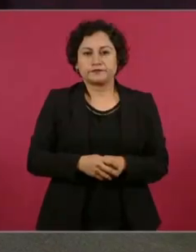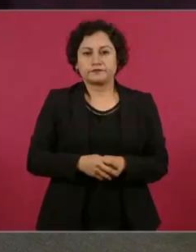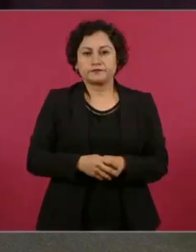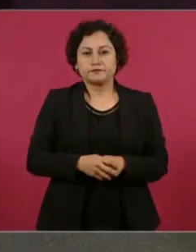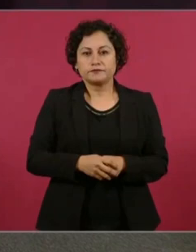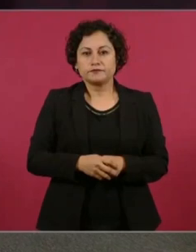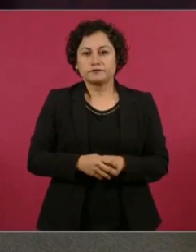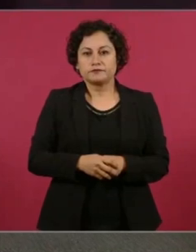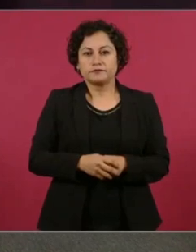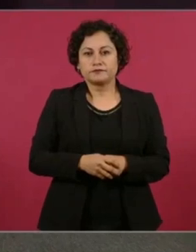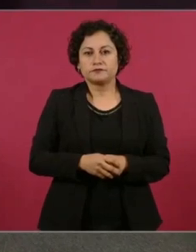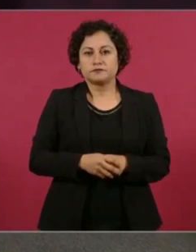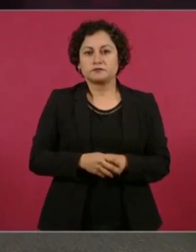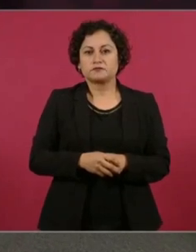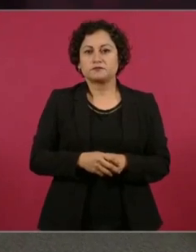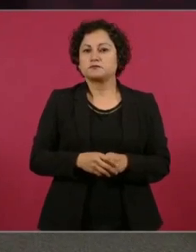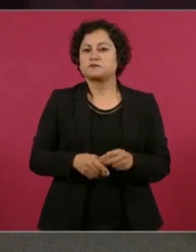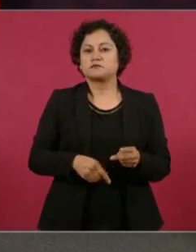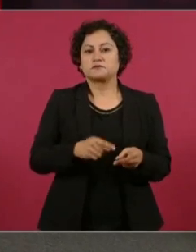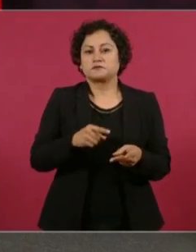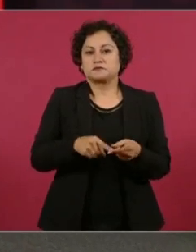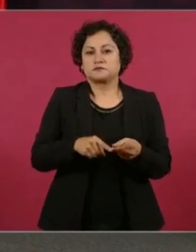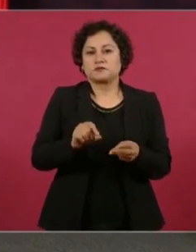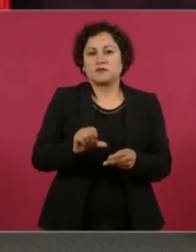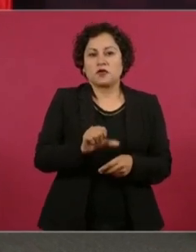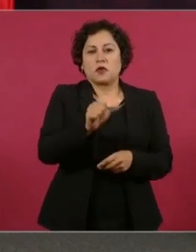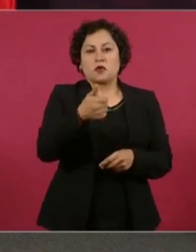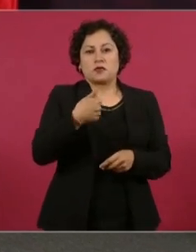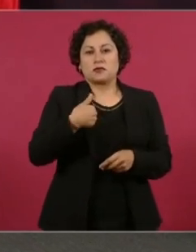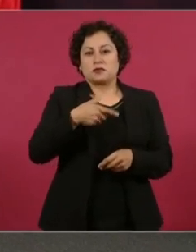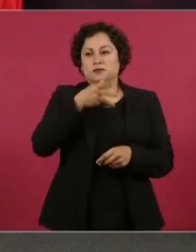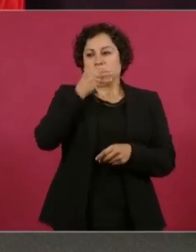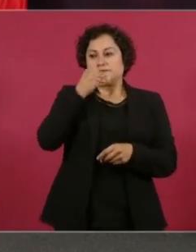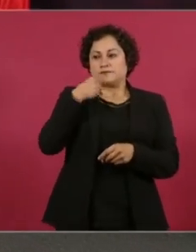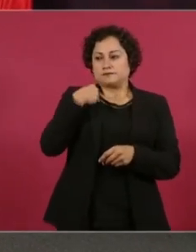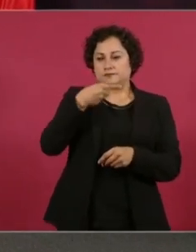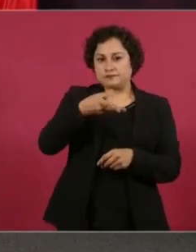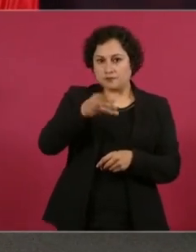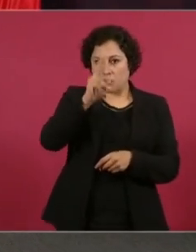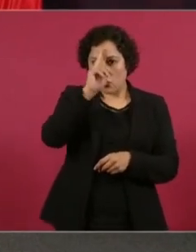y a quien no puedo mencionar, les voy a dar